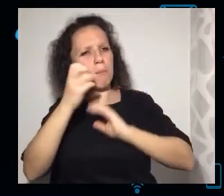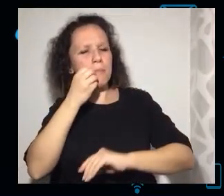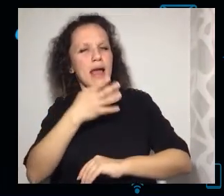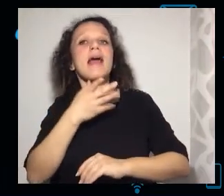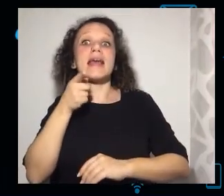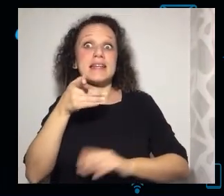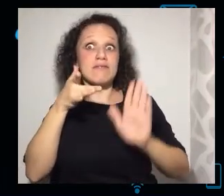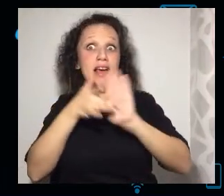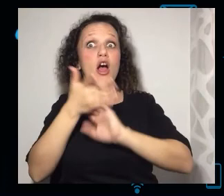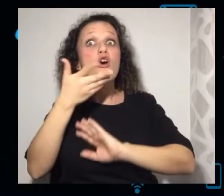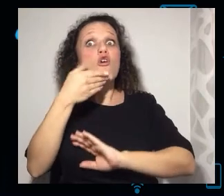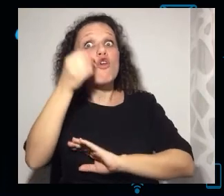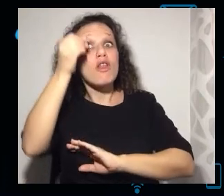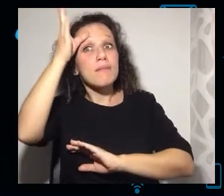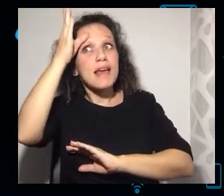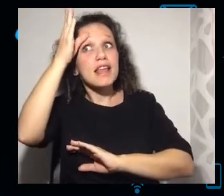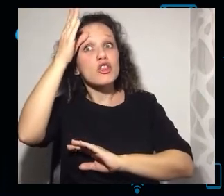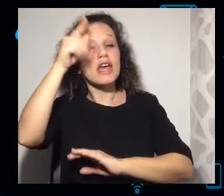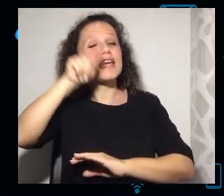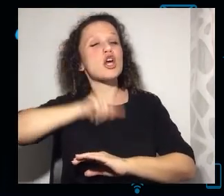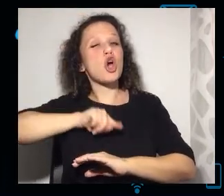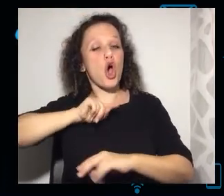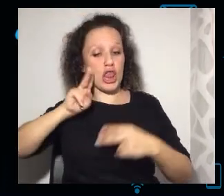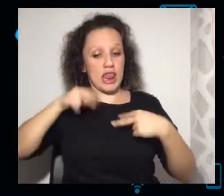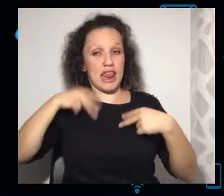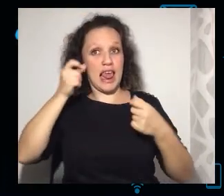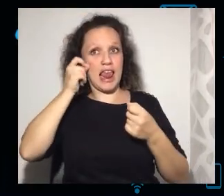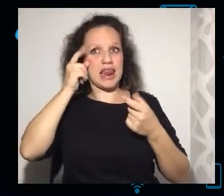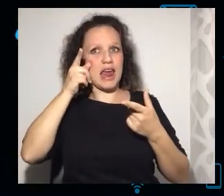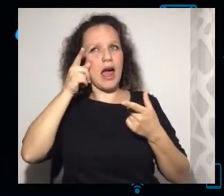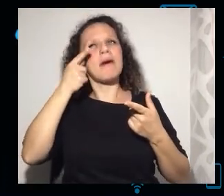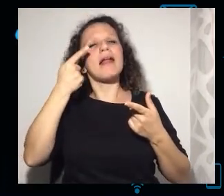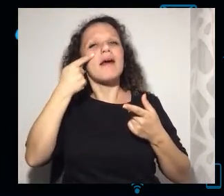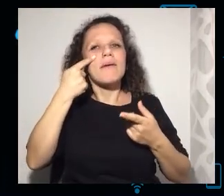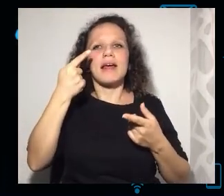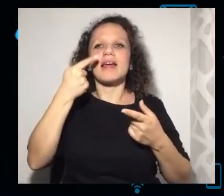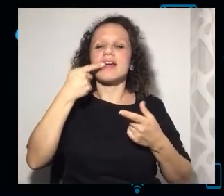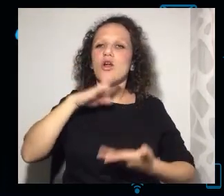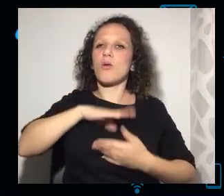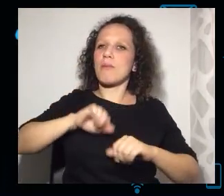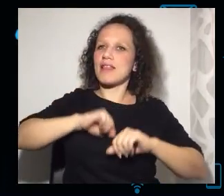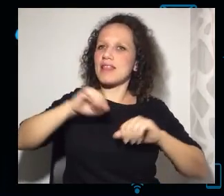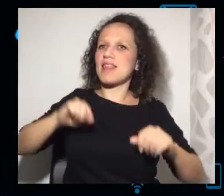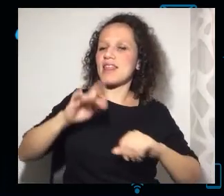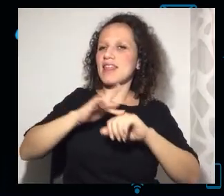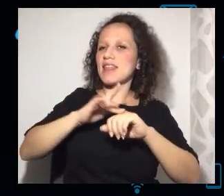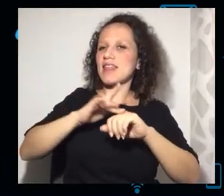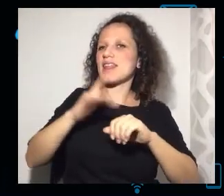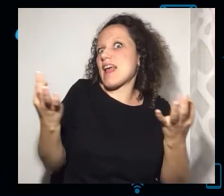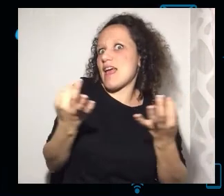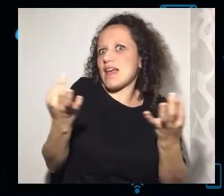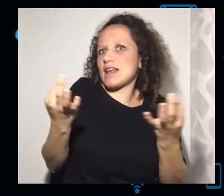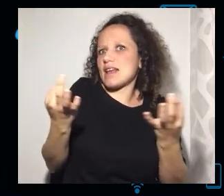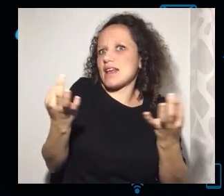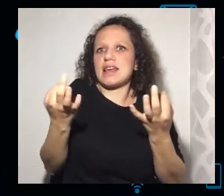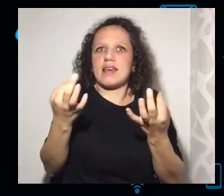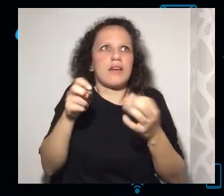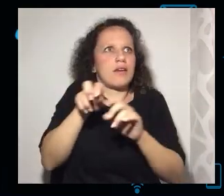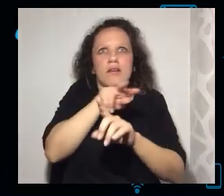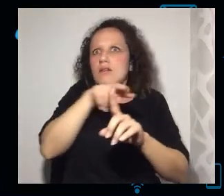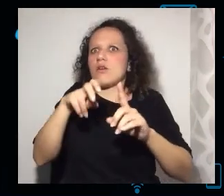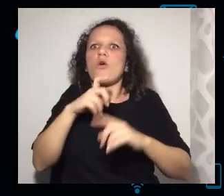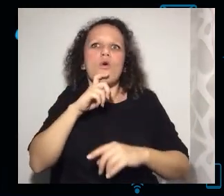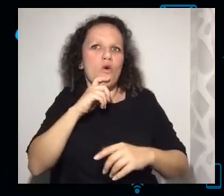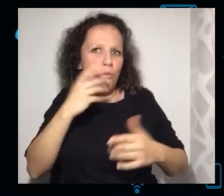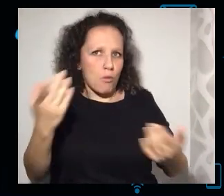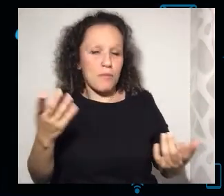conocimiento y esa y esa conciencia respecto a qué es la competencia digital y cuáles son sus dimensiones esto me lleva de una manera natural a la